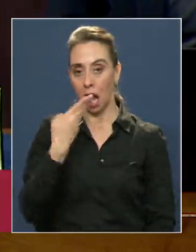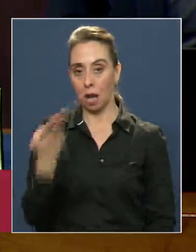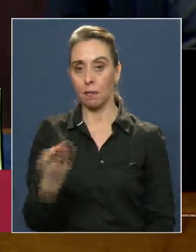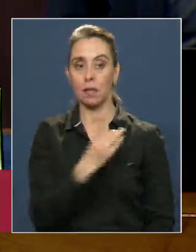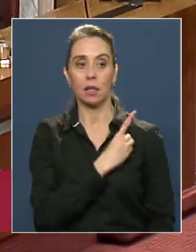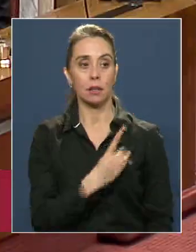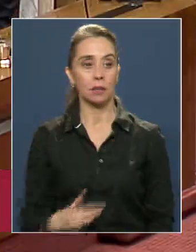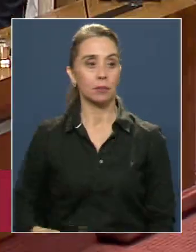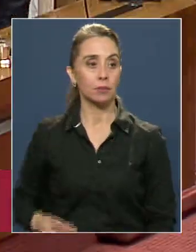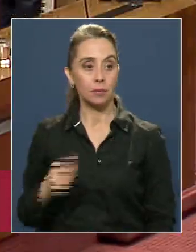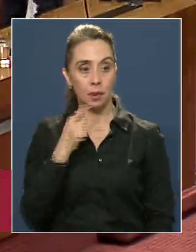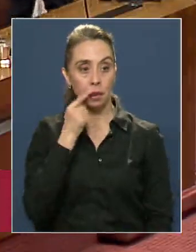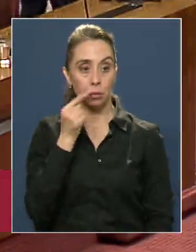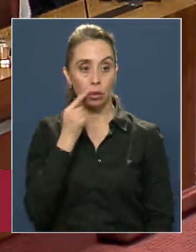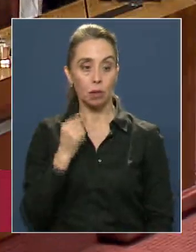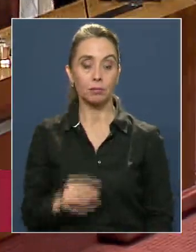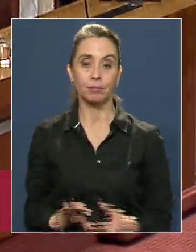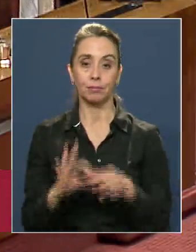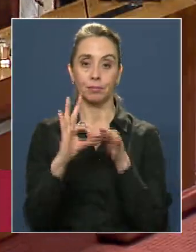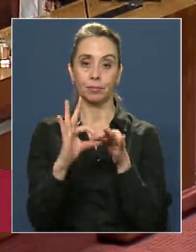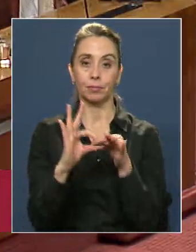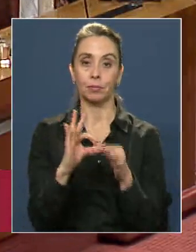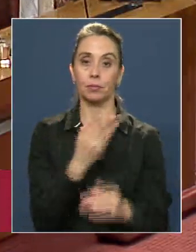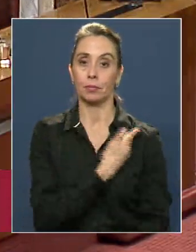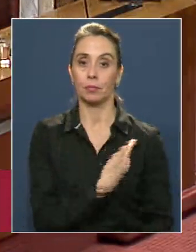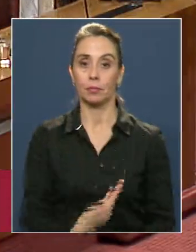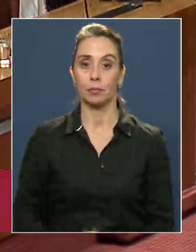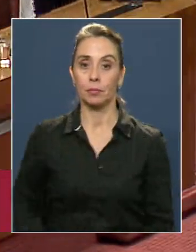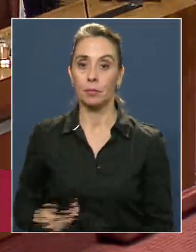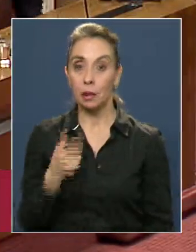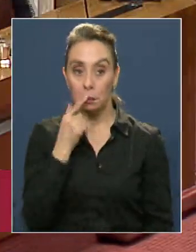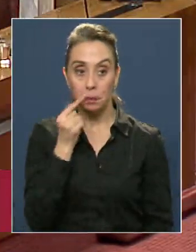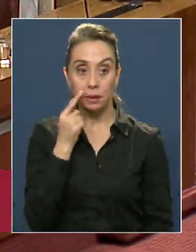diputado. Gracias, presidente.